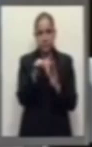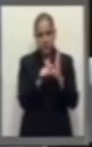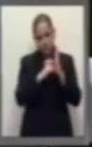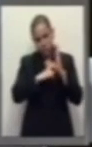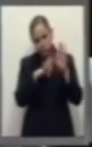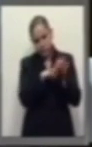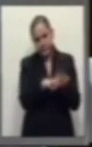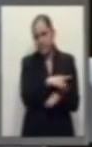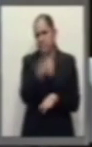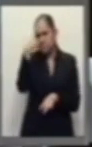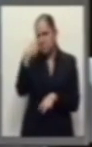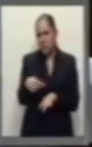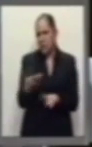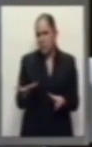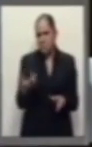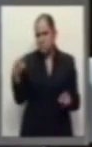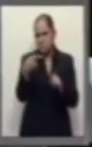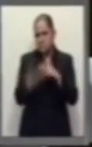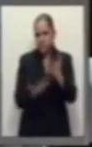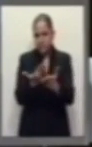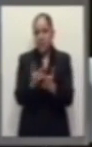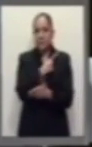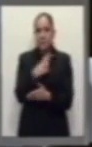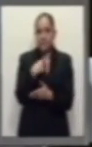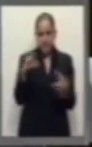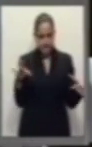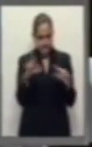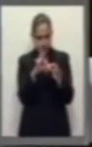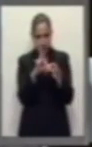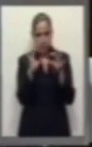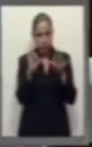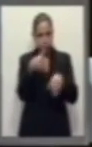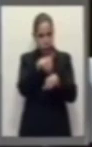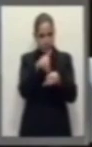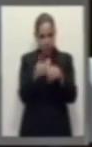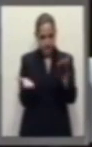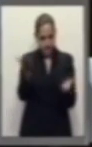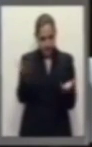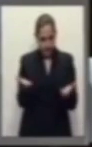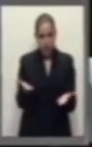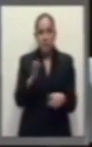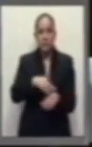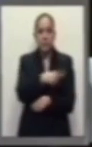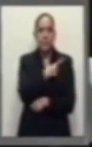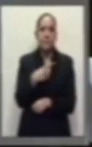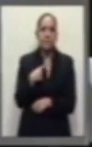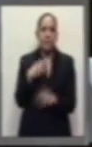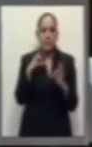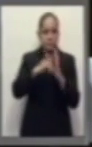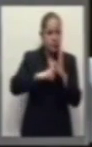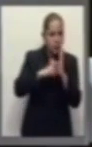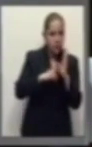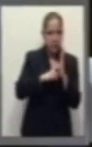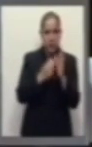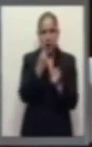fundamentalmente para darle concordancia numérica toda vez que hay que corregir de repente algunas